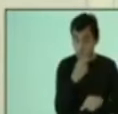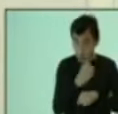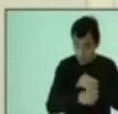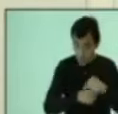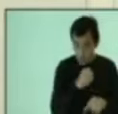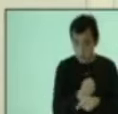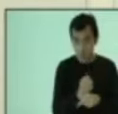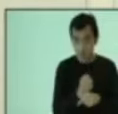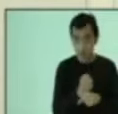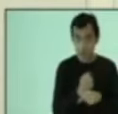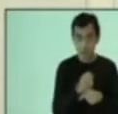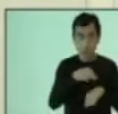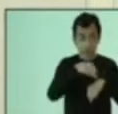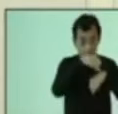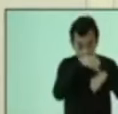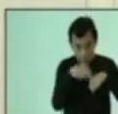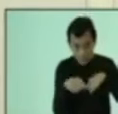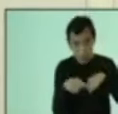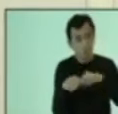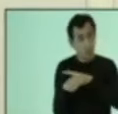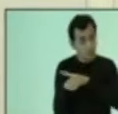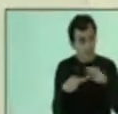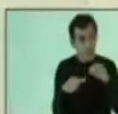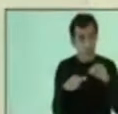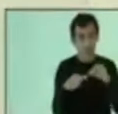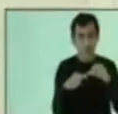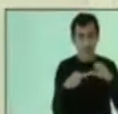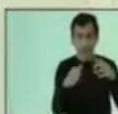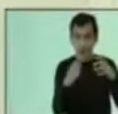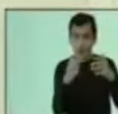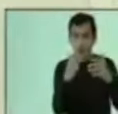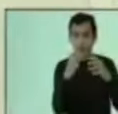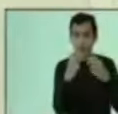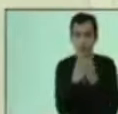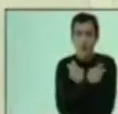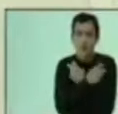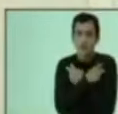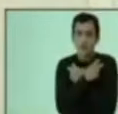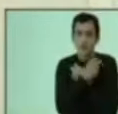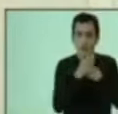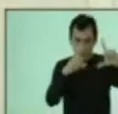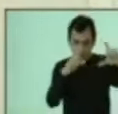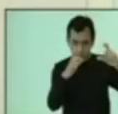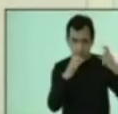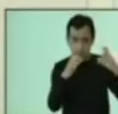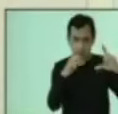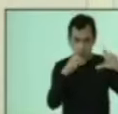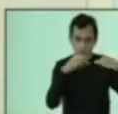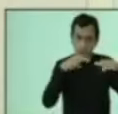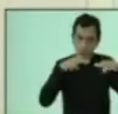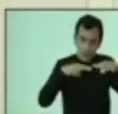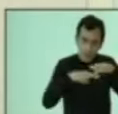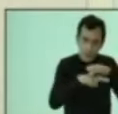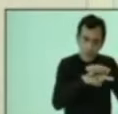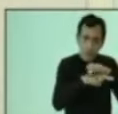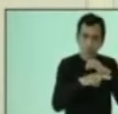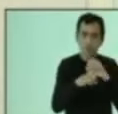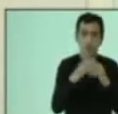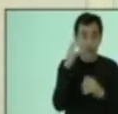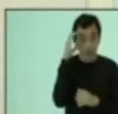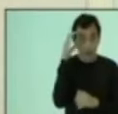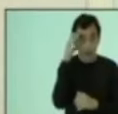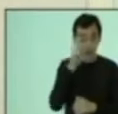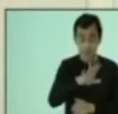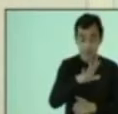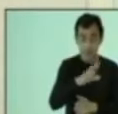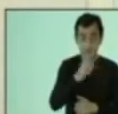con un quirófano, una sala de rayos X y por lo menos 5 camas para convalecencia.